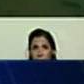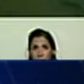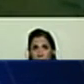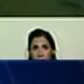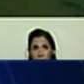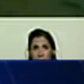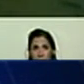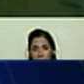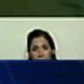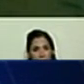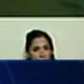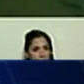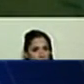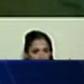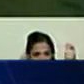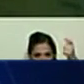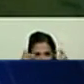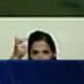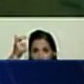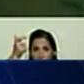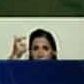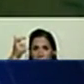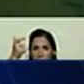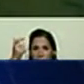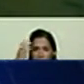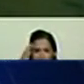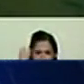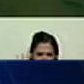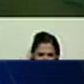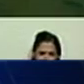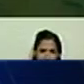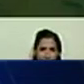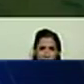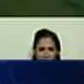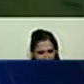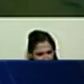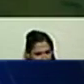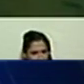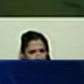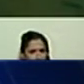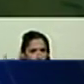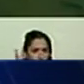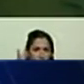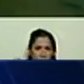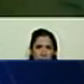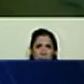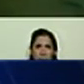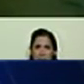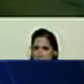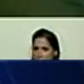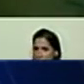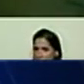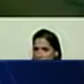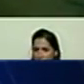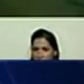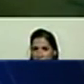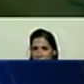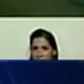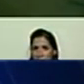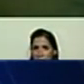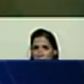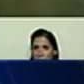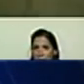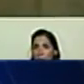del comandante Hugo Chávez, pretender que sus hijos e hijas se queden impávidos, sin reaccionar,